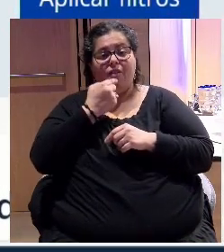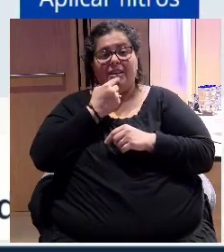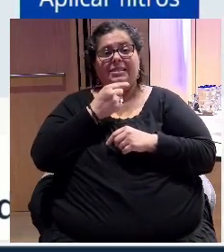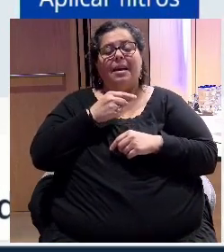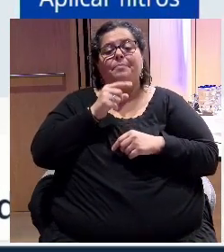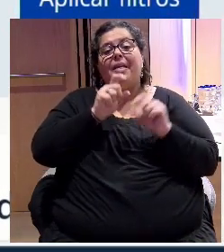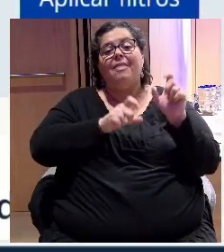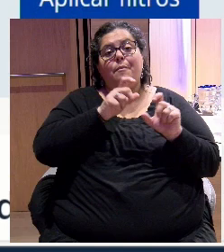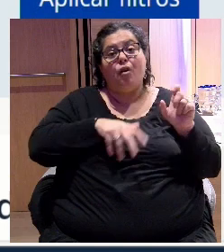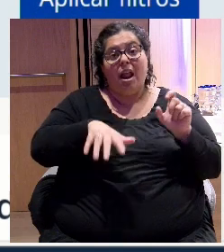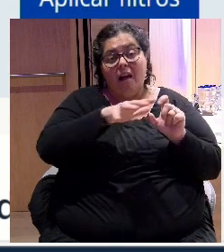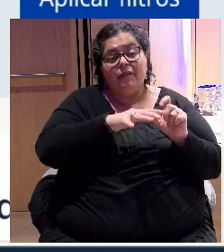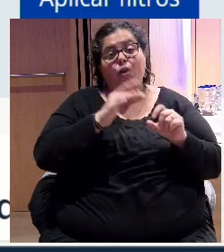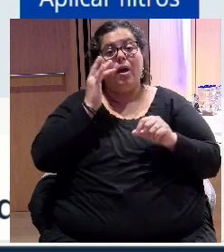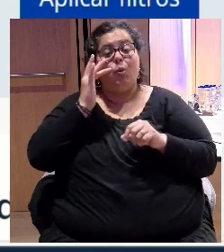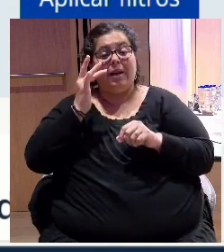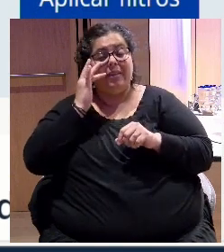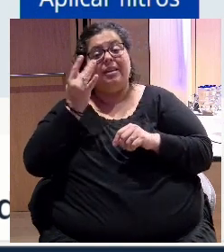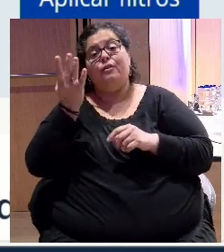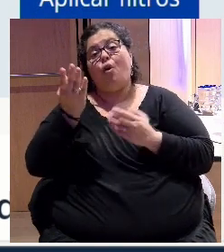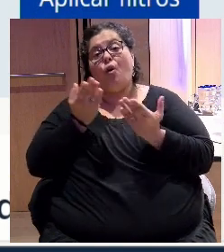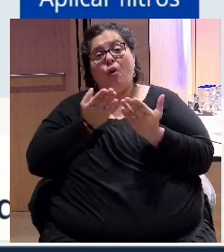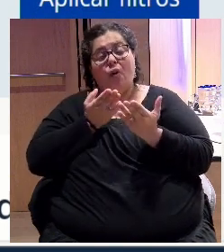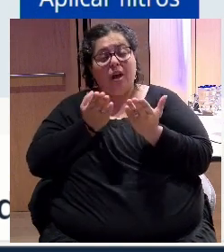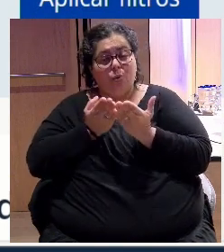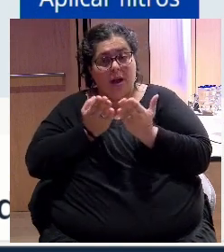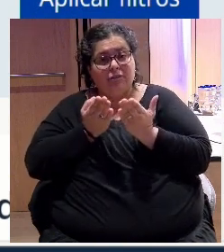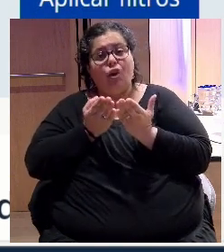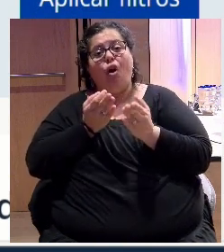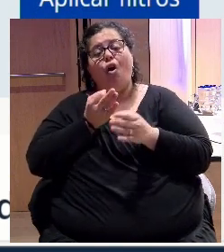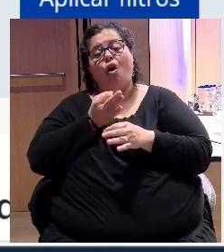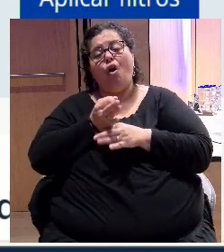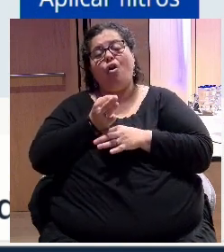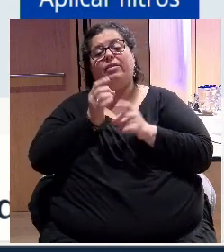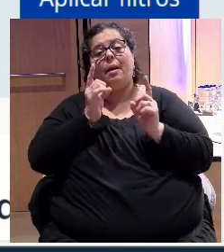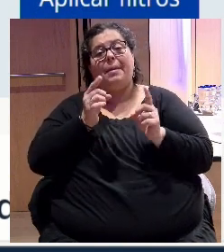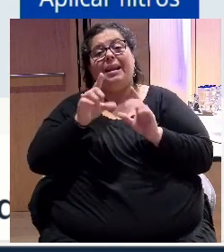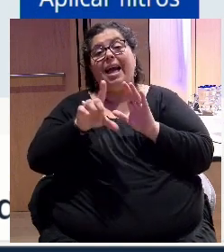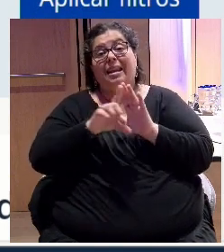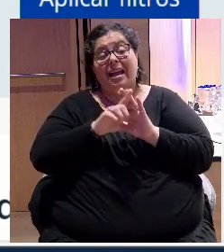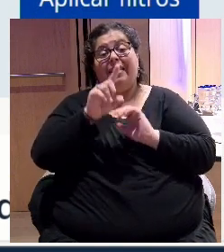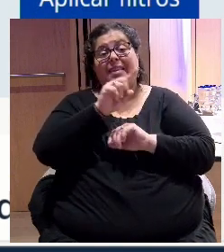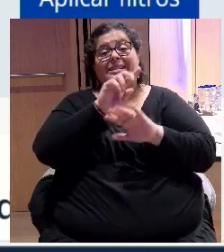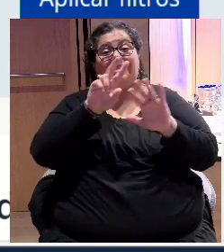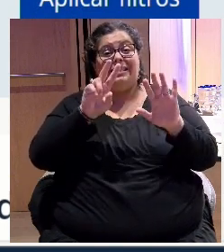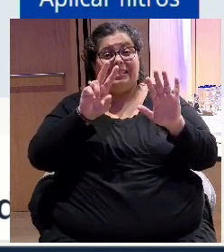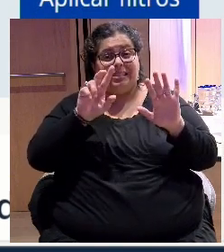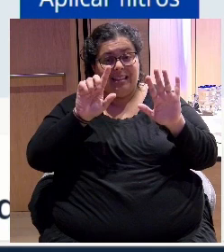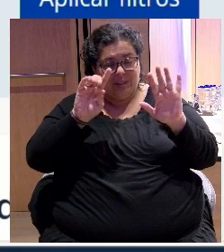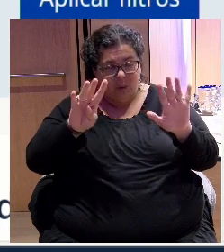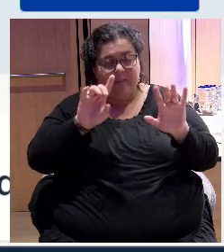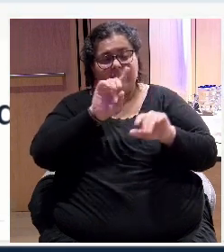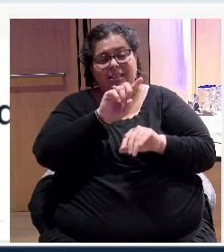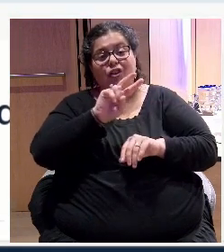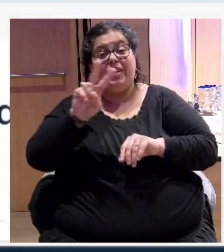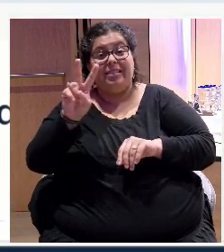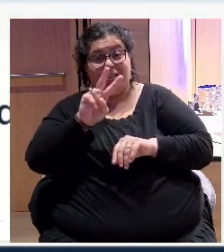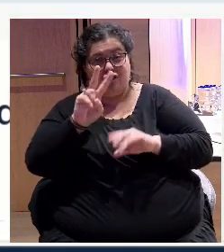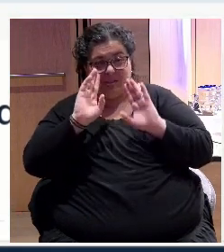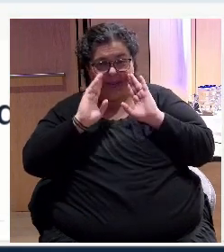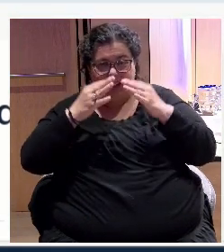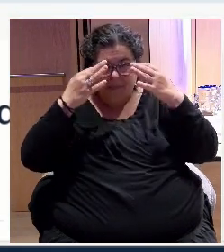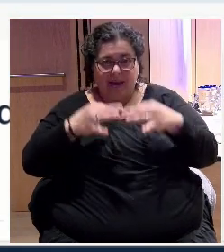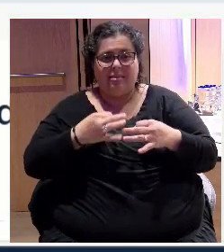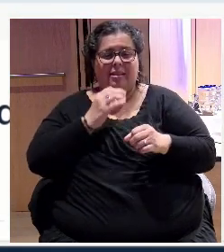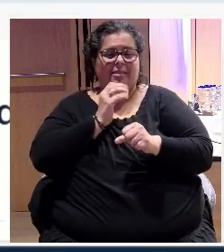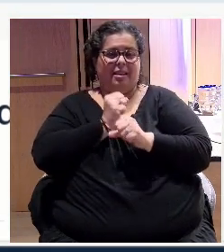educativo, educación, trabajo, y la ley 19.122, propiamente lo que tiene que ver con lo laboral. Y ahí contamos con un